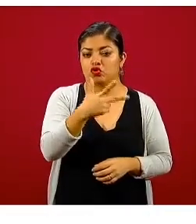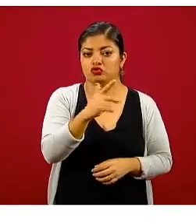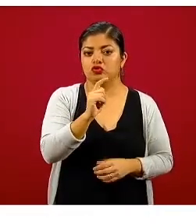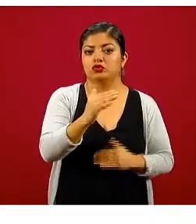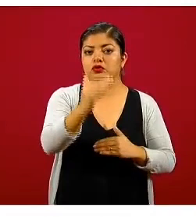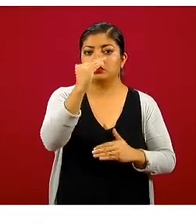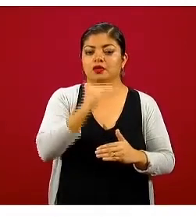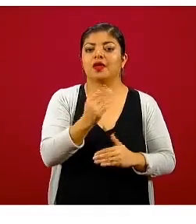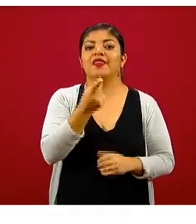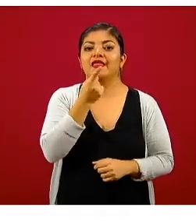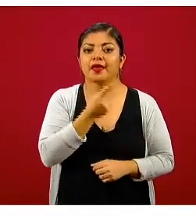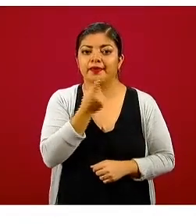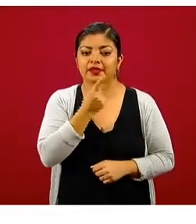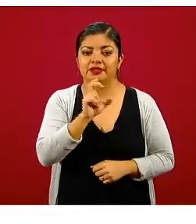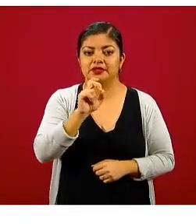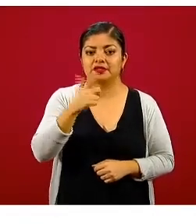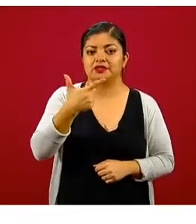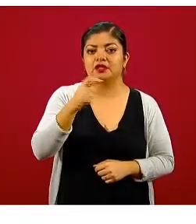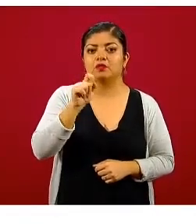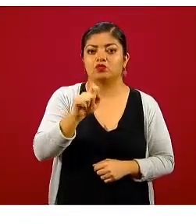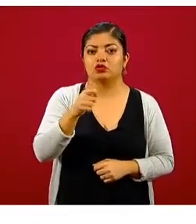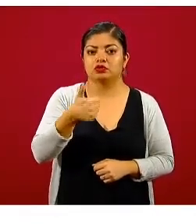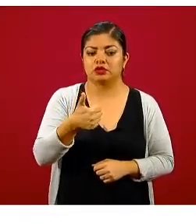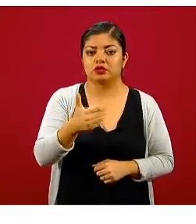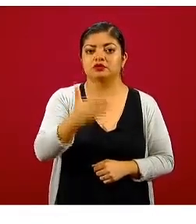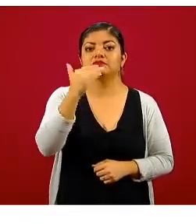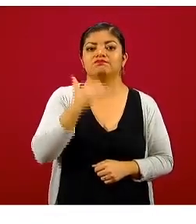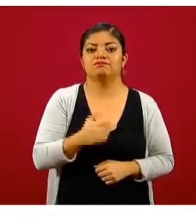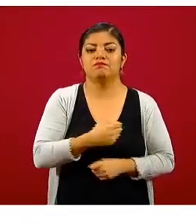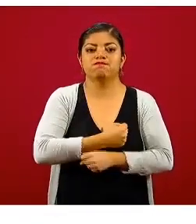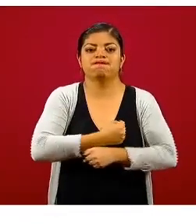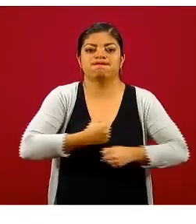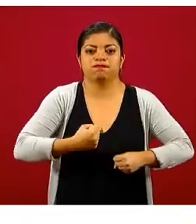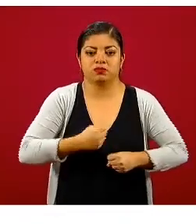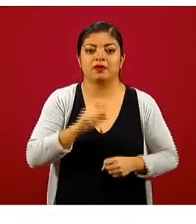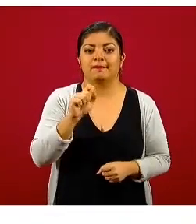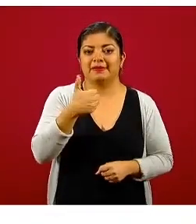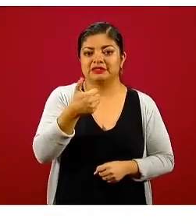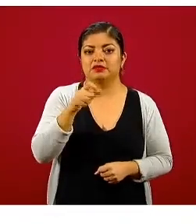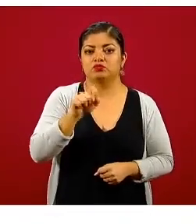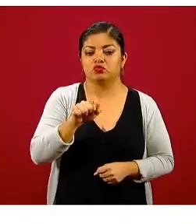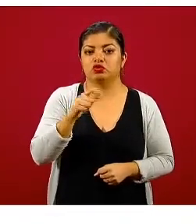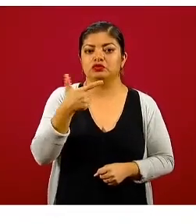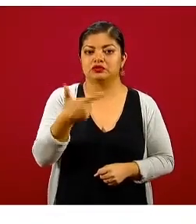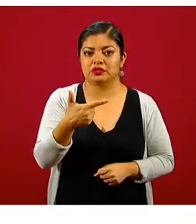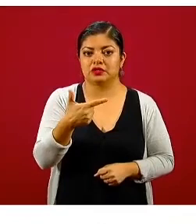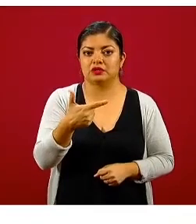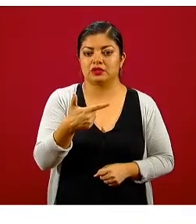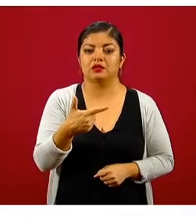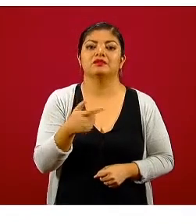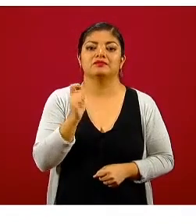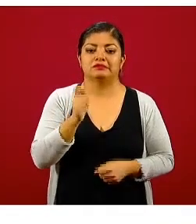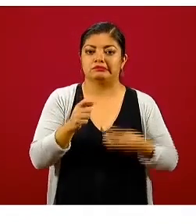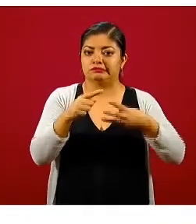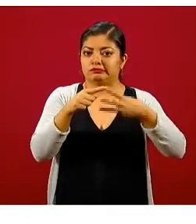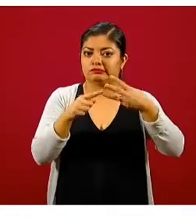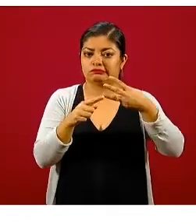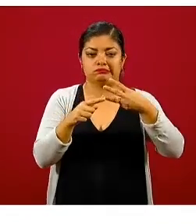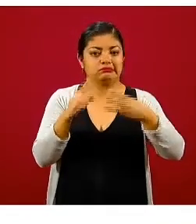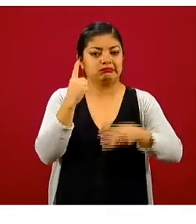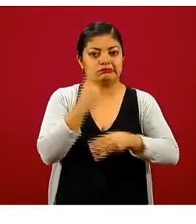de diabetes con un 37.6 y obesidad con un 26.7, como las tres que han